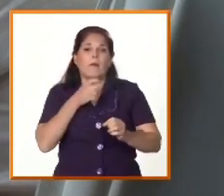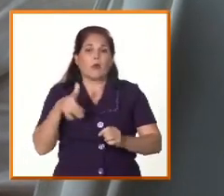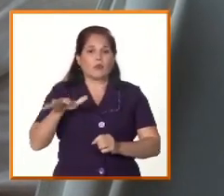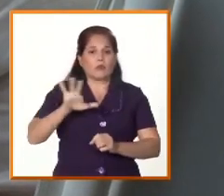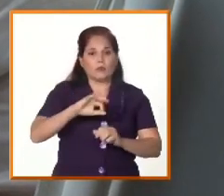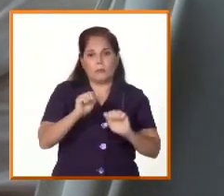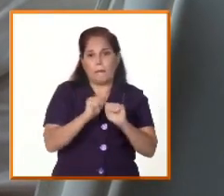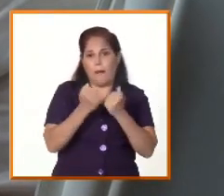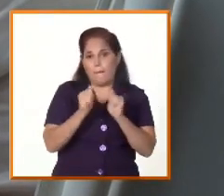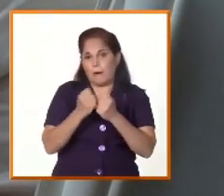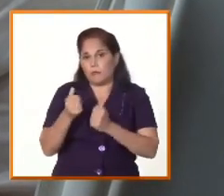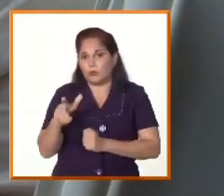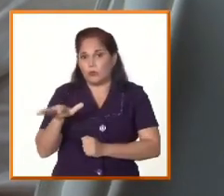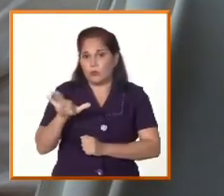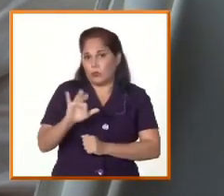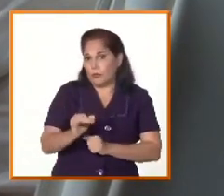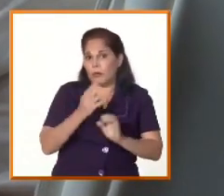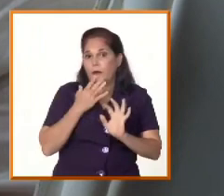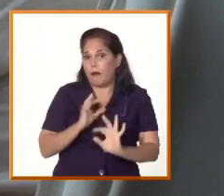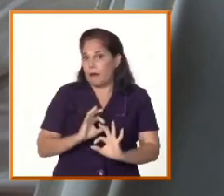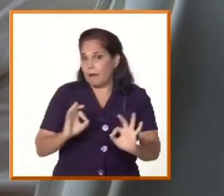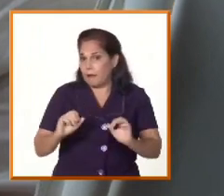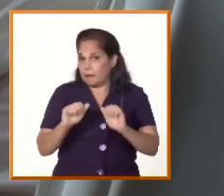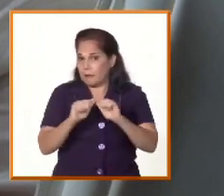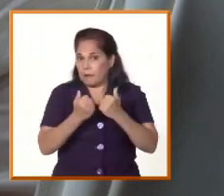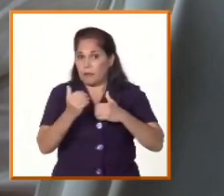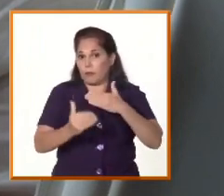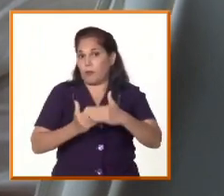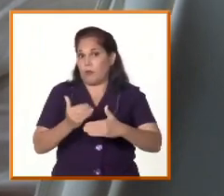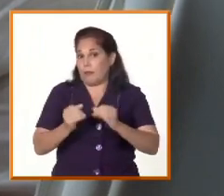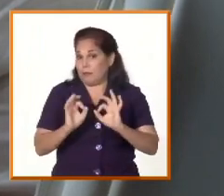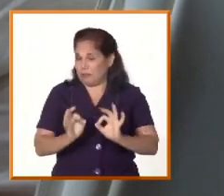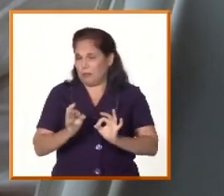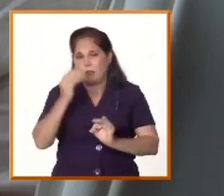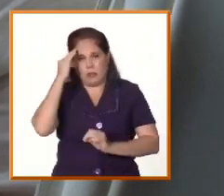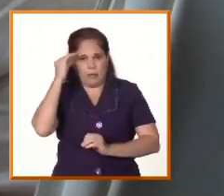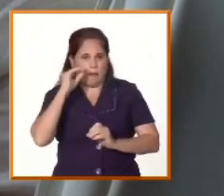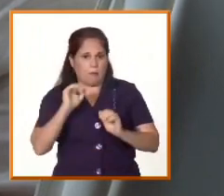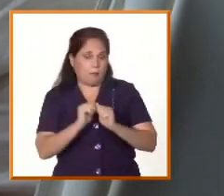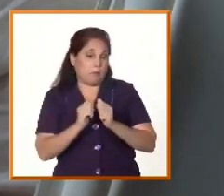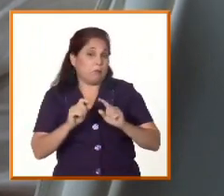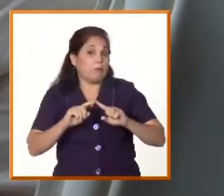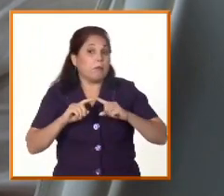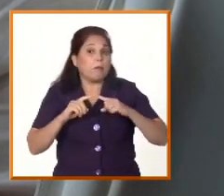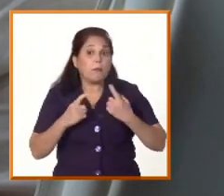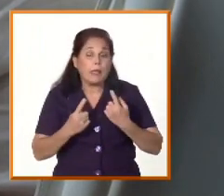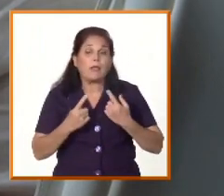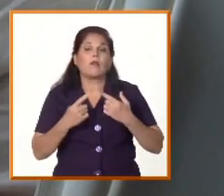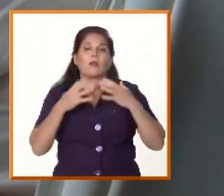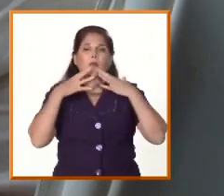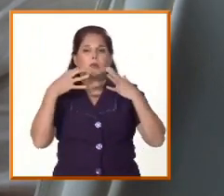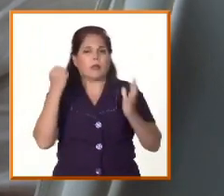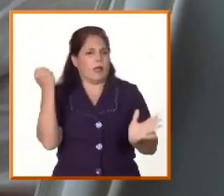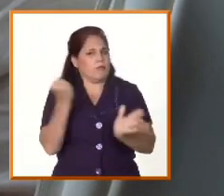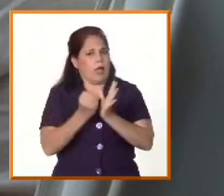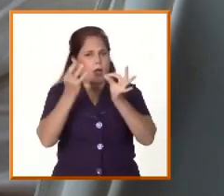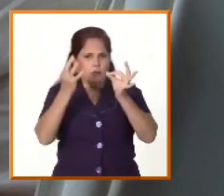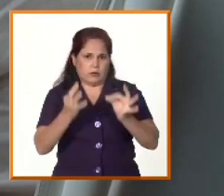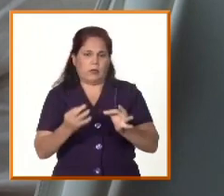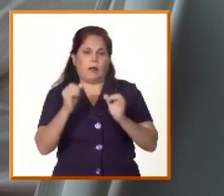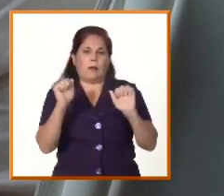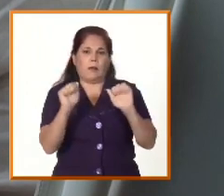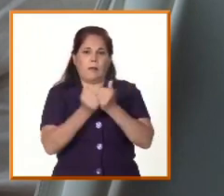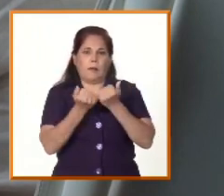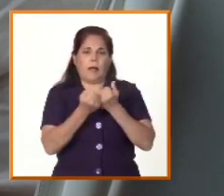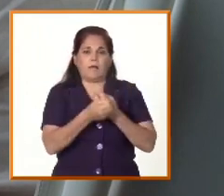que se comen los cubanos con sus calidades y sus problemas pero también con la el desafío de garantizar que llegue